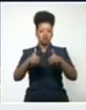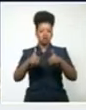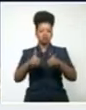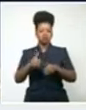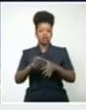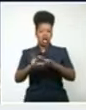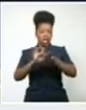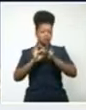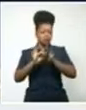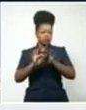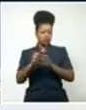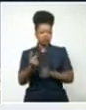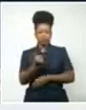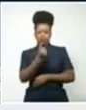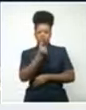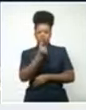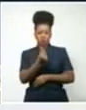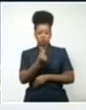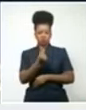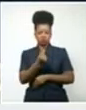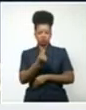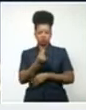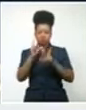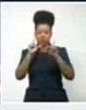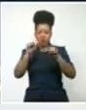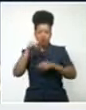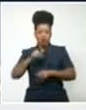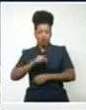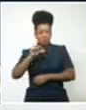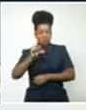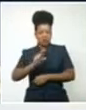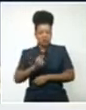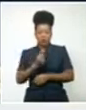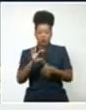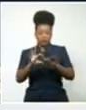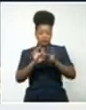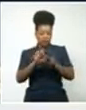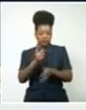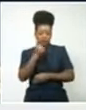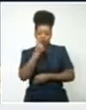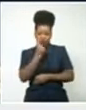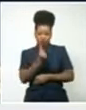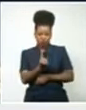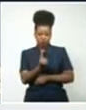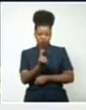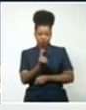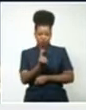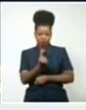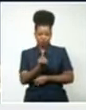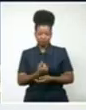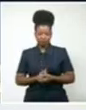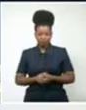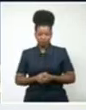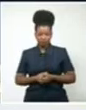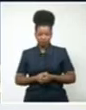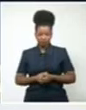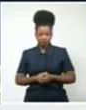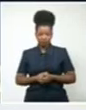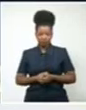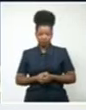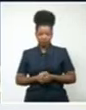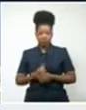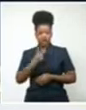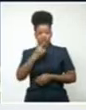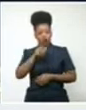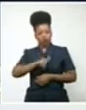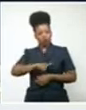Creo que es la cifra más baja que hemos tenido en prácticamente toda la pandemia. Hay 2 evacuados, que siempre